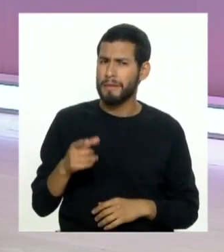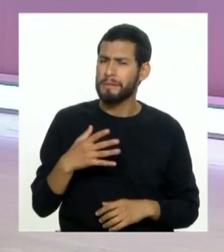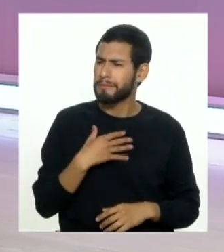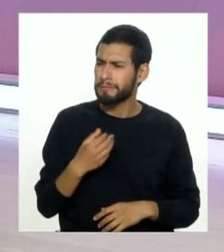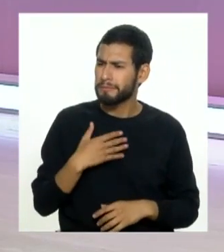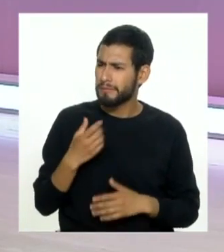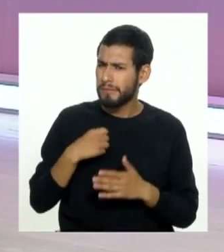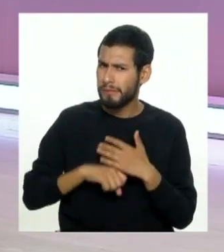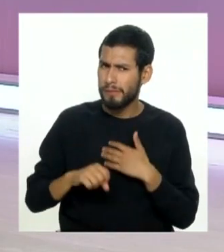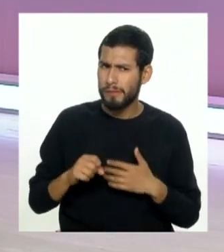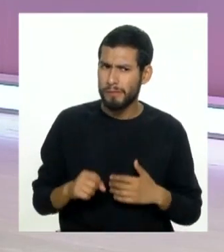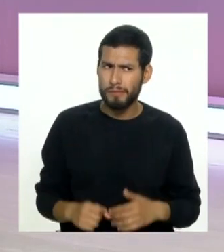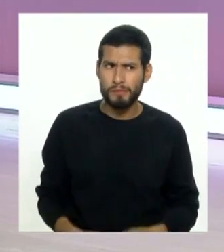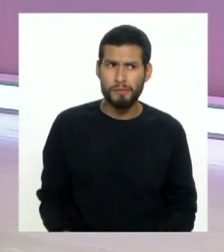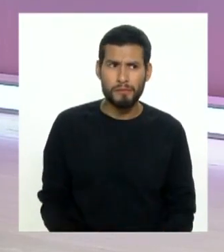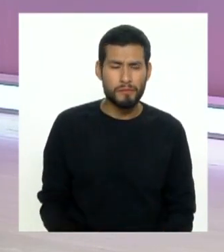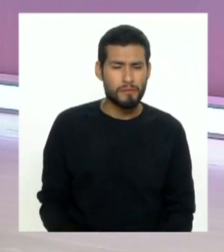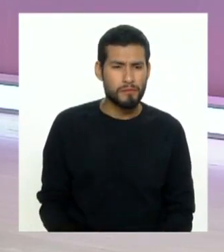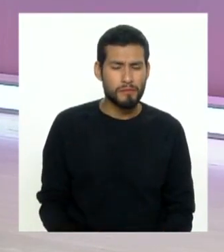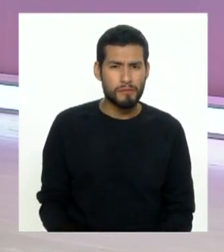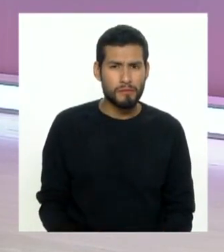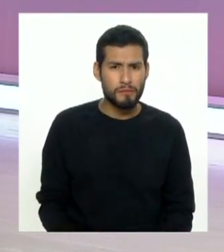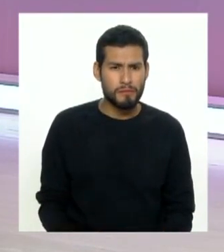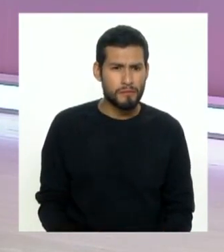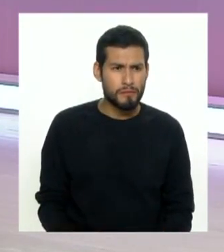ver, tú estás hablando